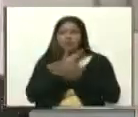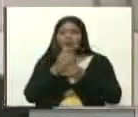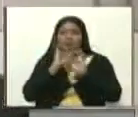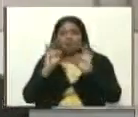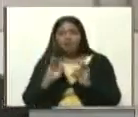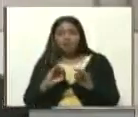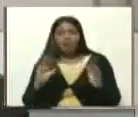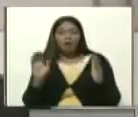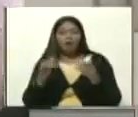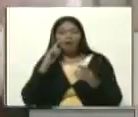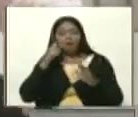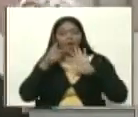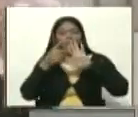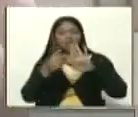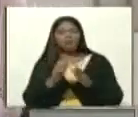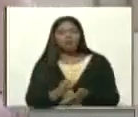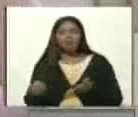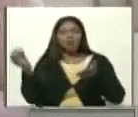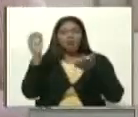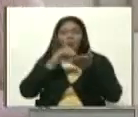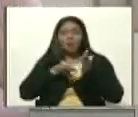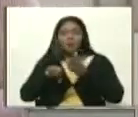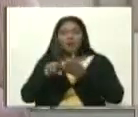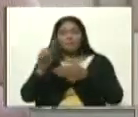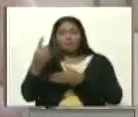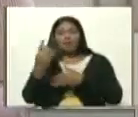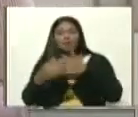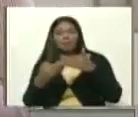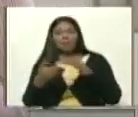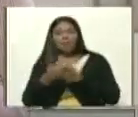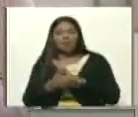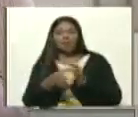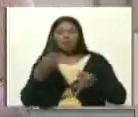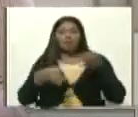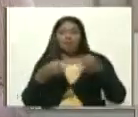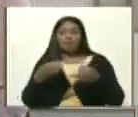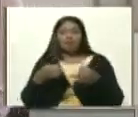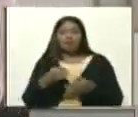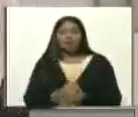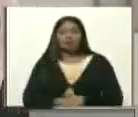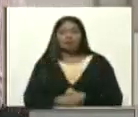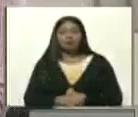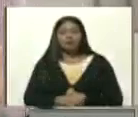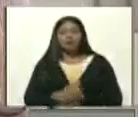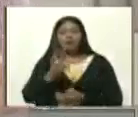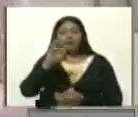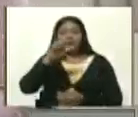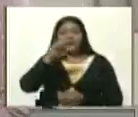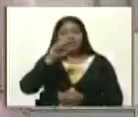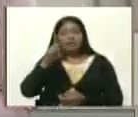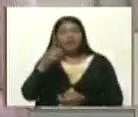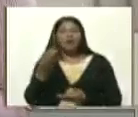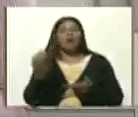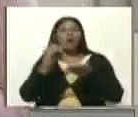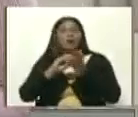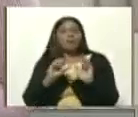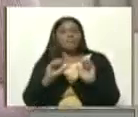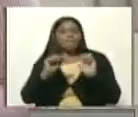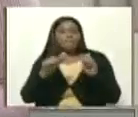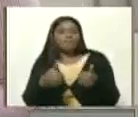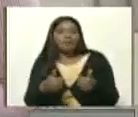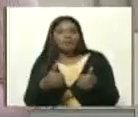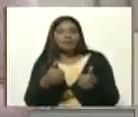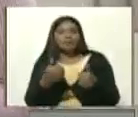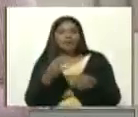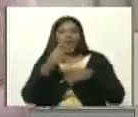este recurso ante ellos y lo devolvía a la primera instancia, que es el Tribunal del Distrito Sur de la Florida. Inicia ahí nuevamente